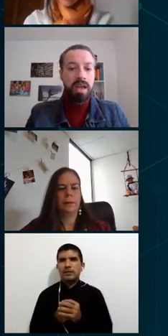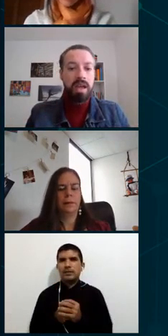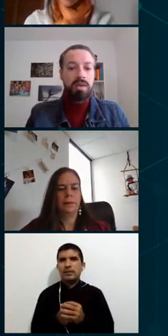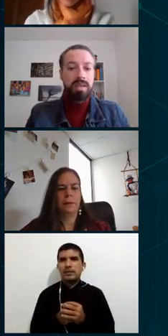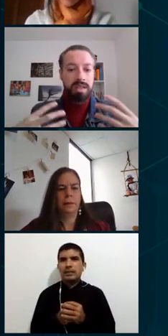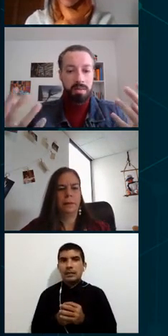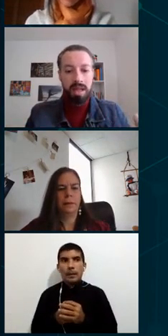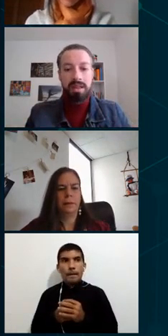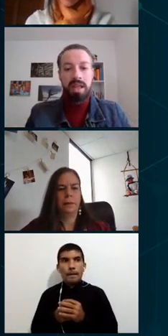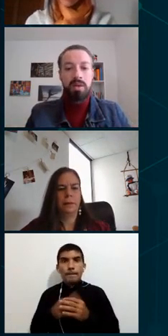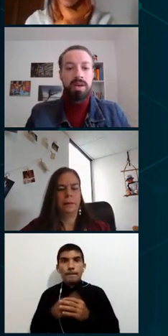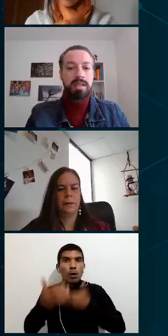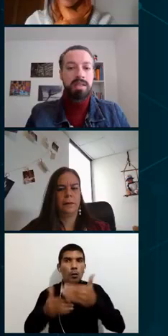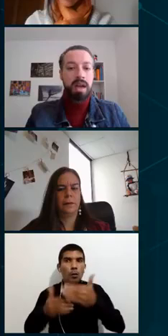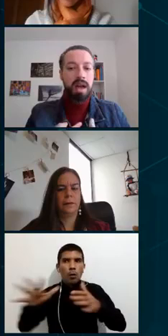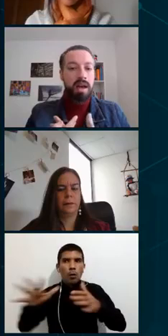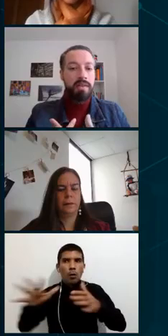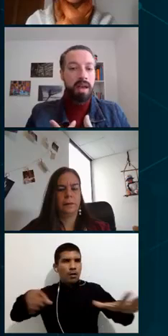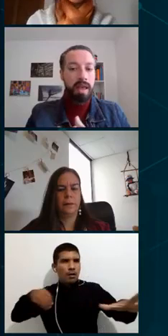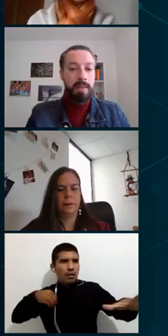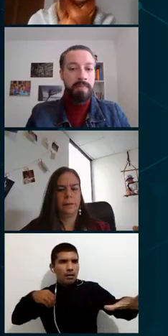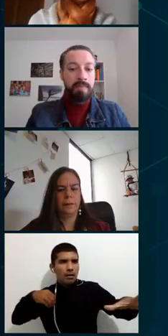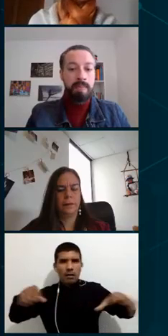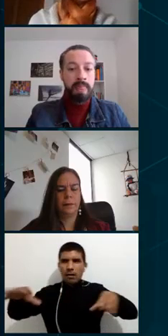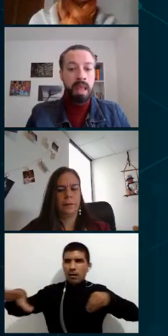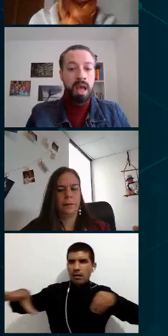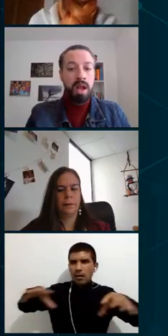enriquecer nuestra mente,